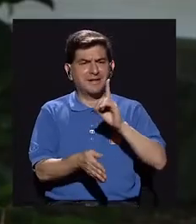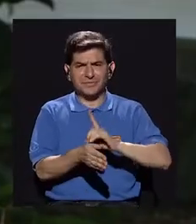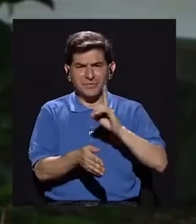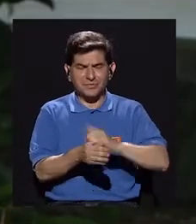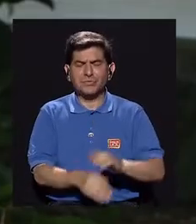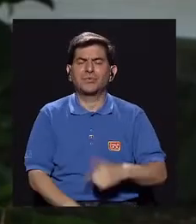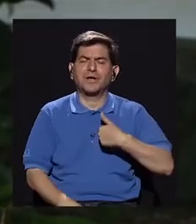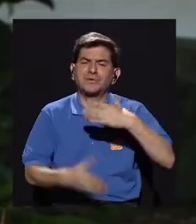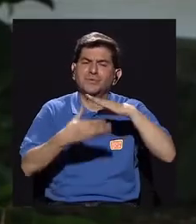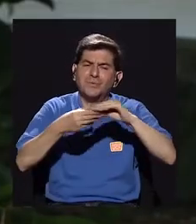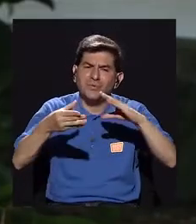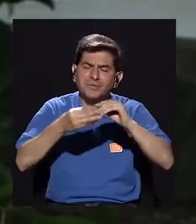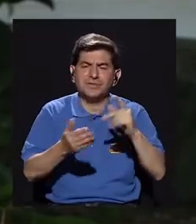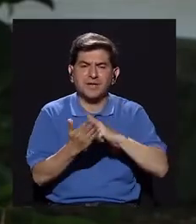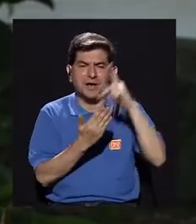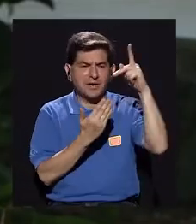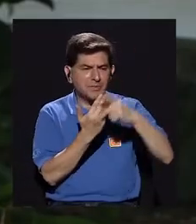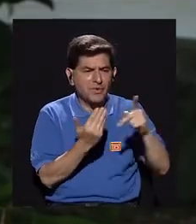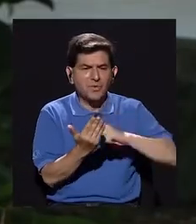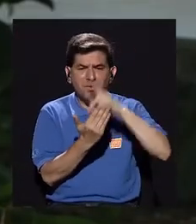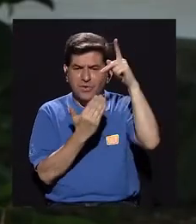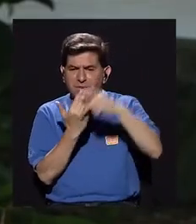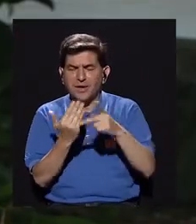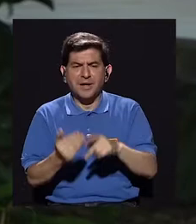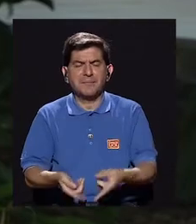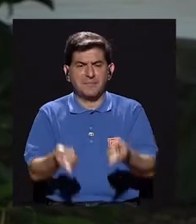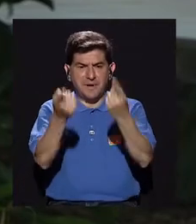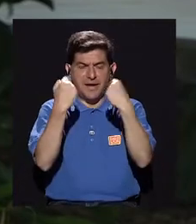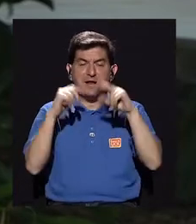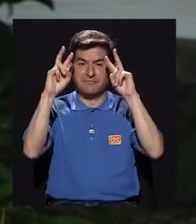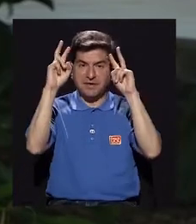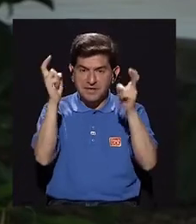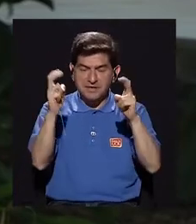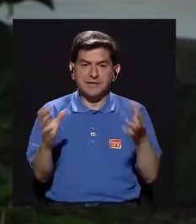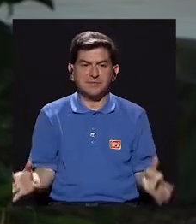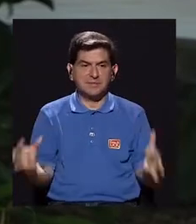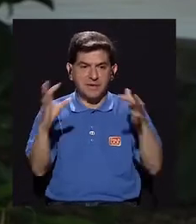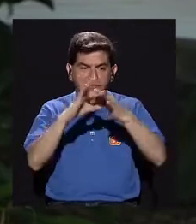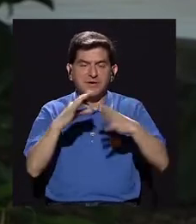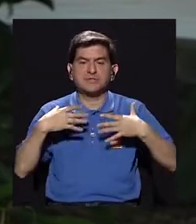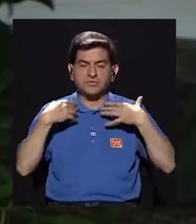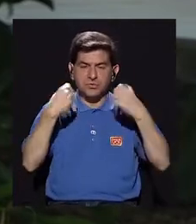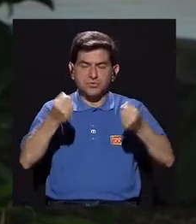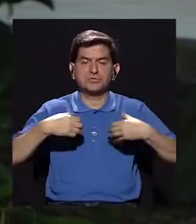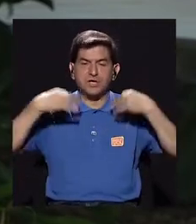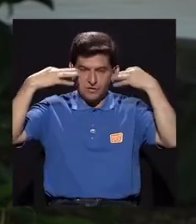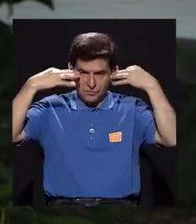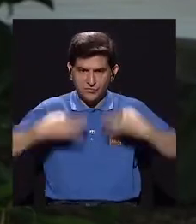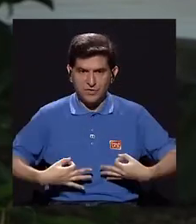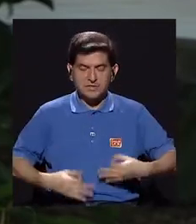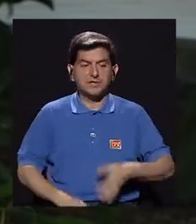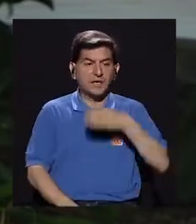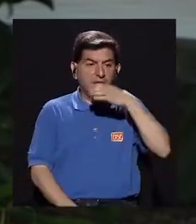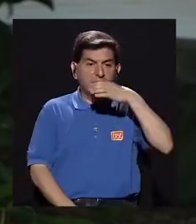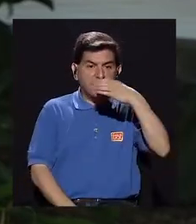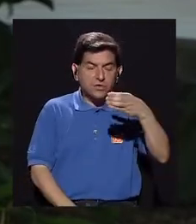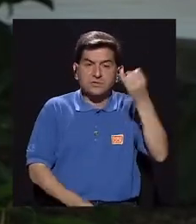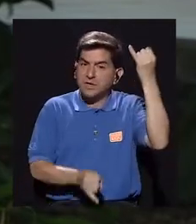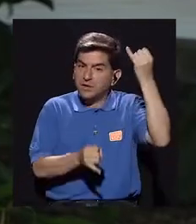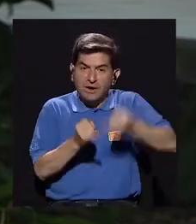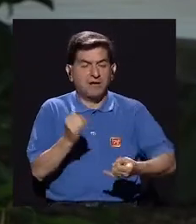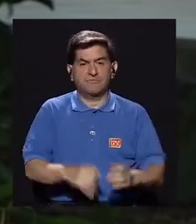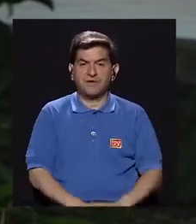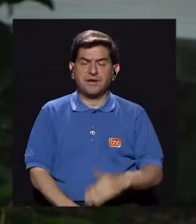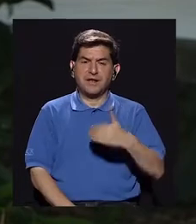doctora, te comento que programa a programa, cuando nosotros traemos temas que tienen que ver con la salud física, las